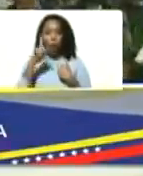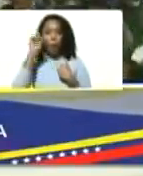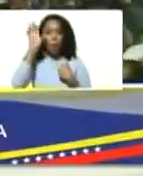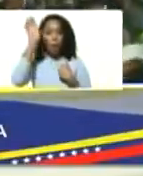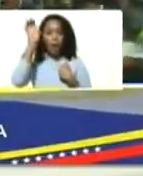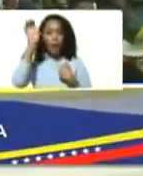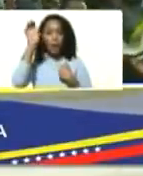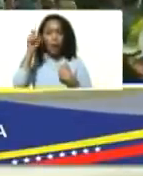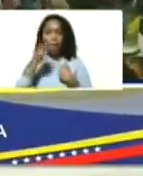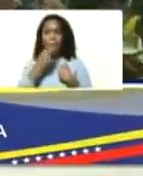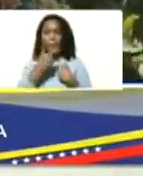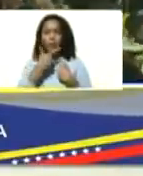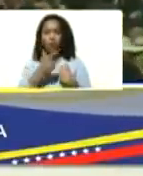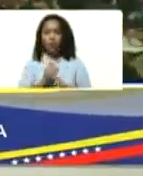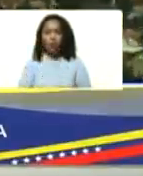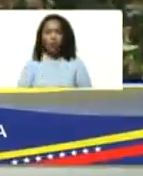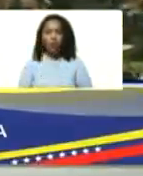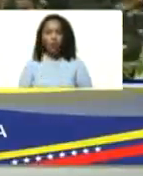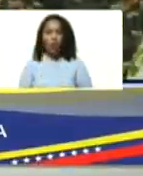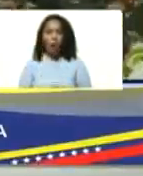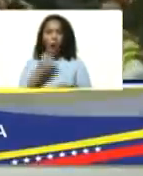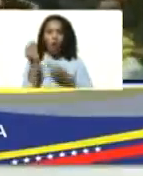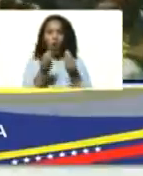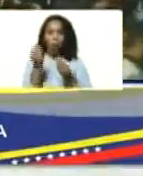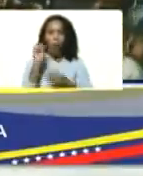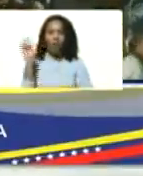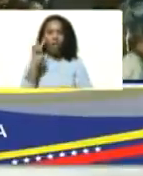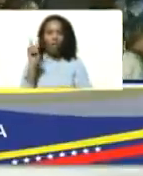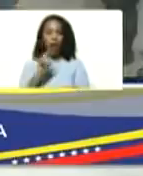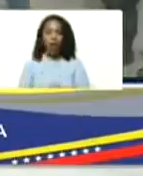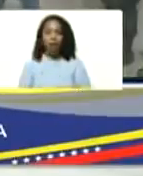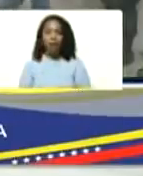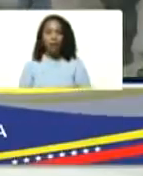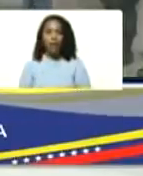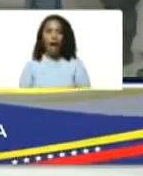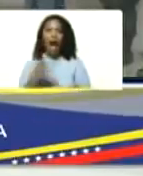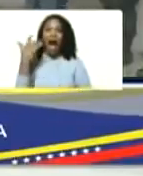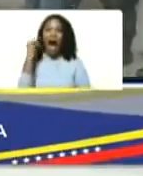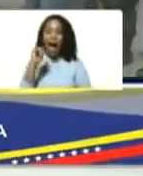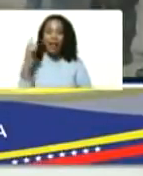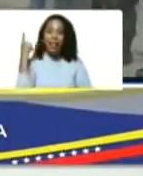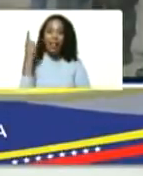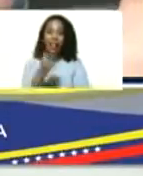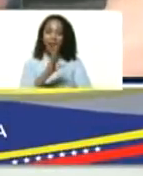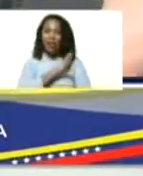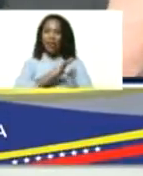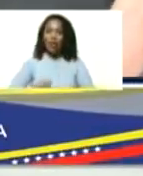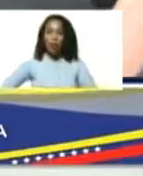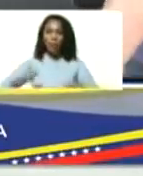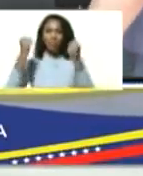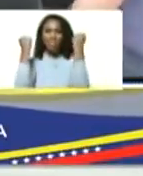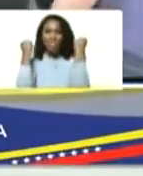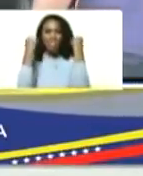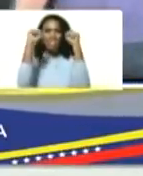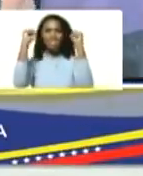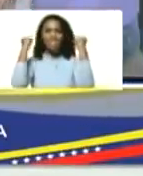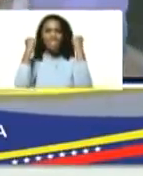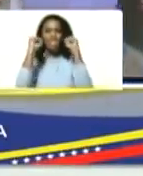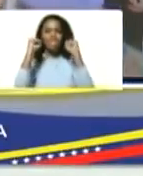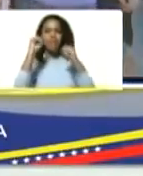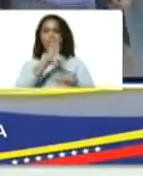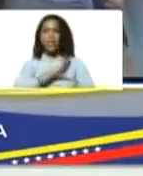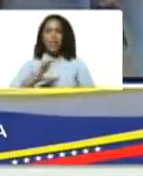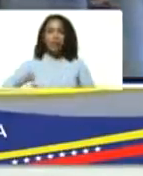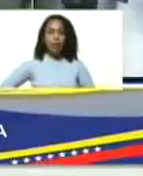tan hermoso como en venezuela hay que ser cristiano practicante cristiano